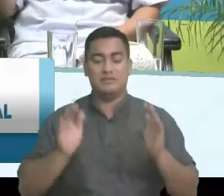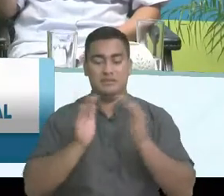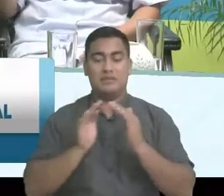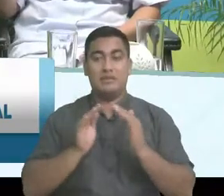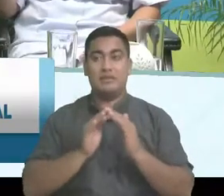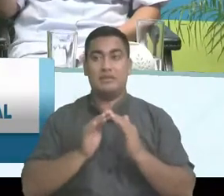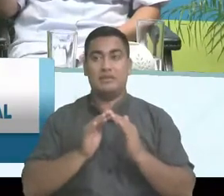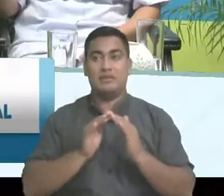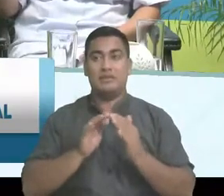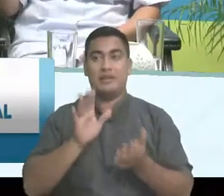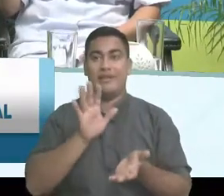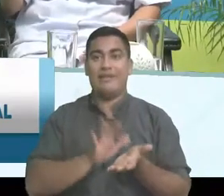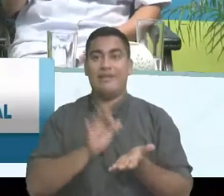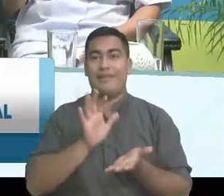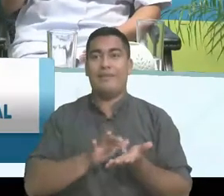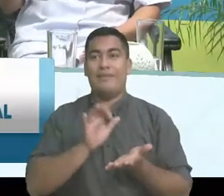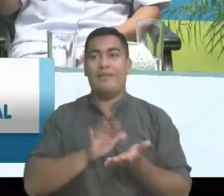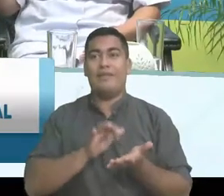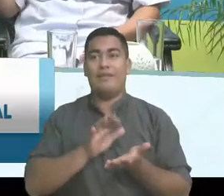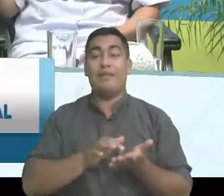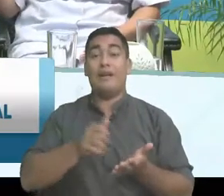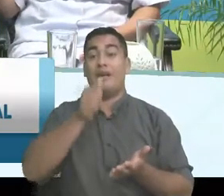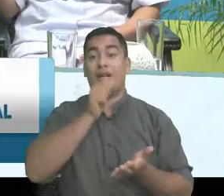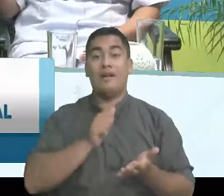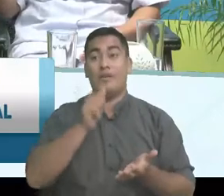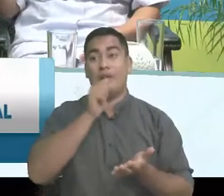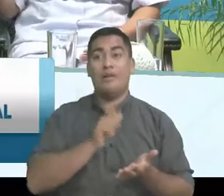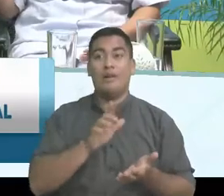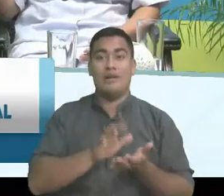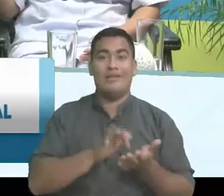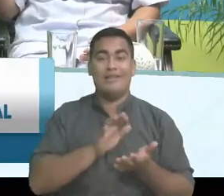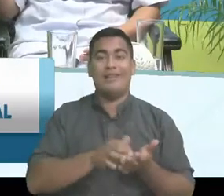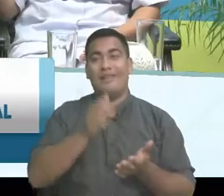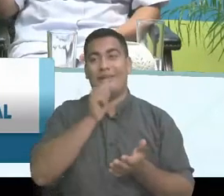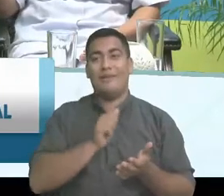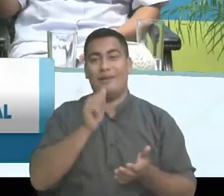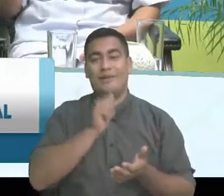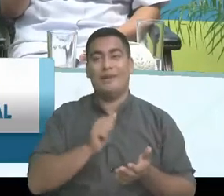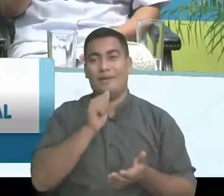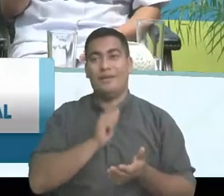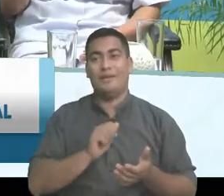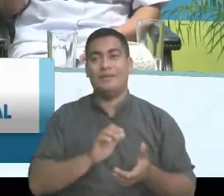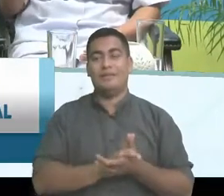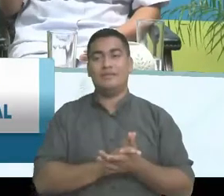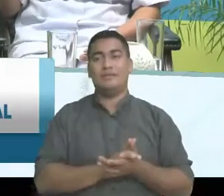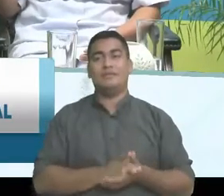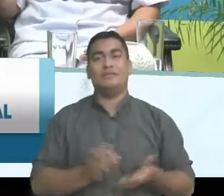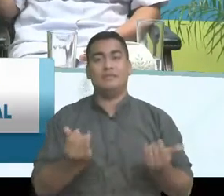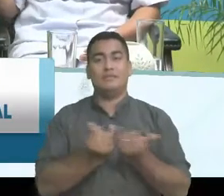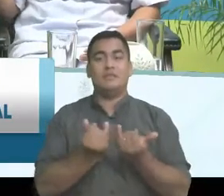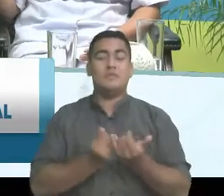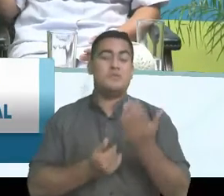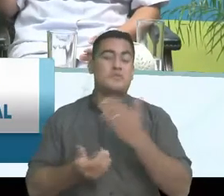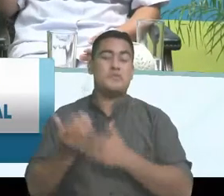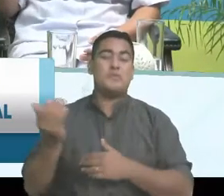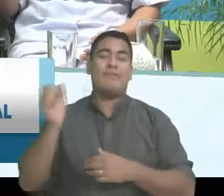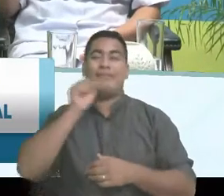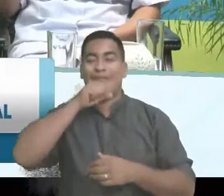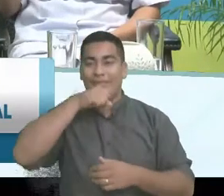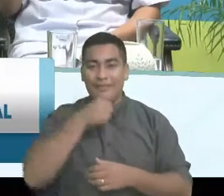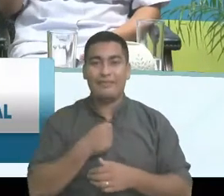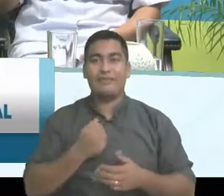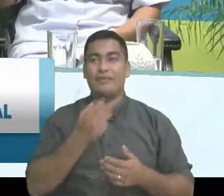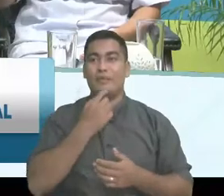arroz. El agua de arroz se ha utilizado de años, desde las abuelitas y todo eso. Ya es un mecanismo ancestral, le digo yo,